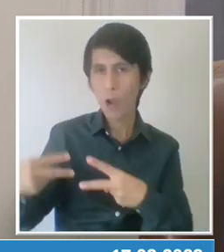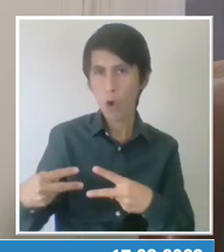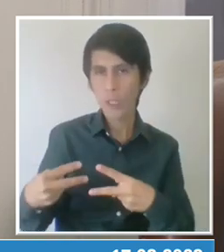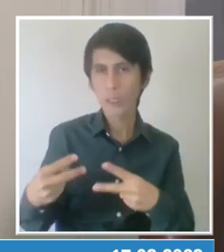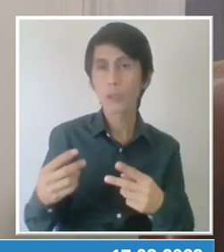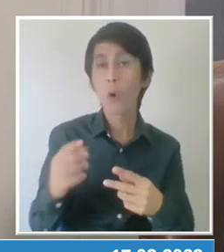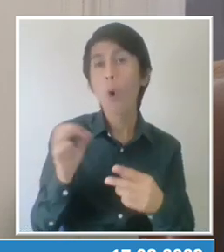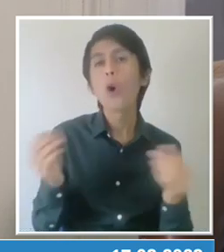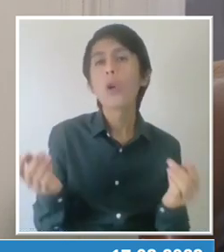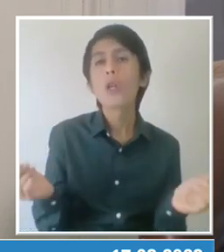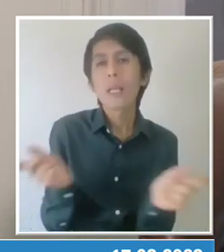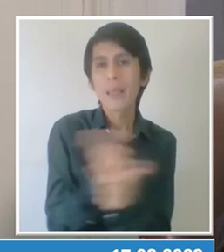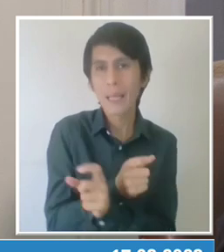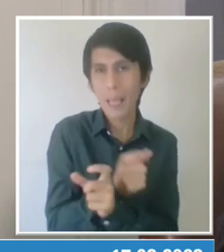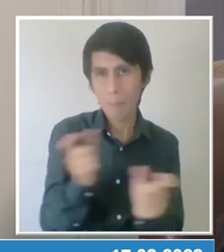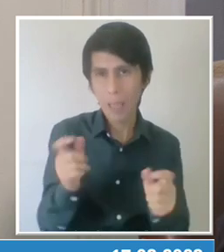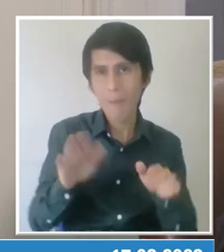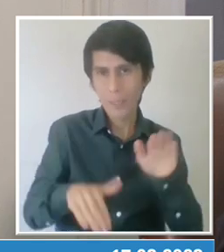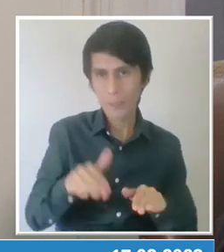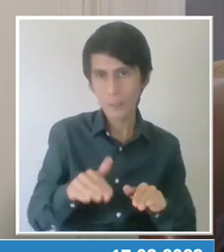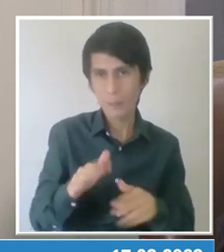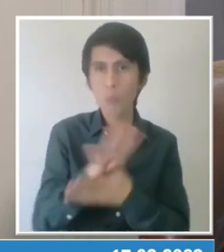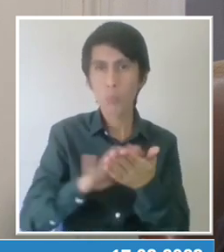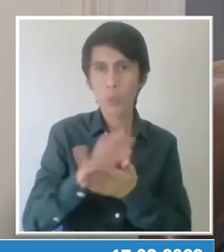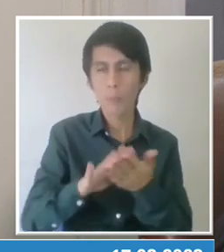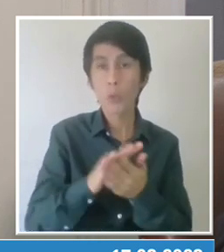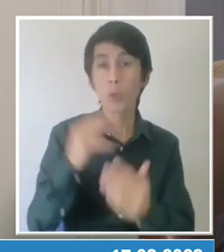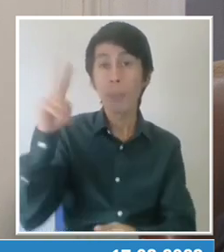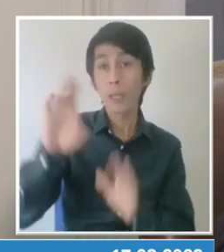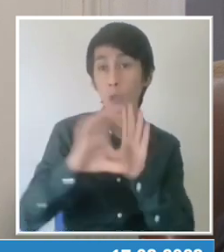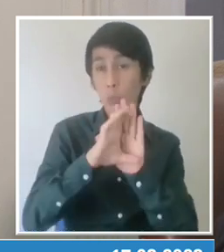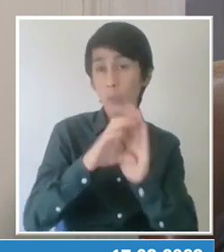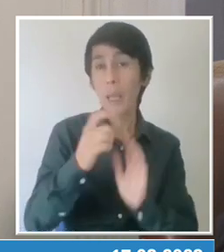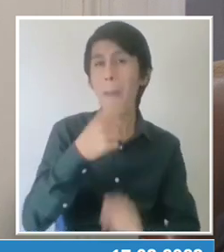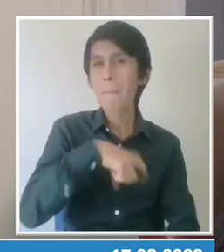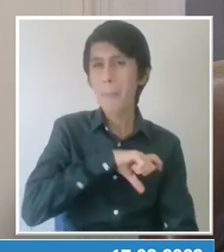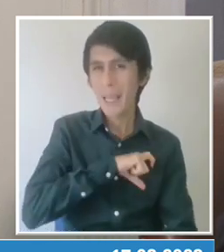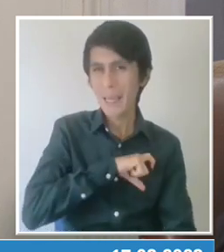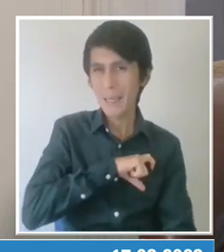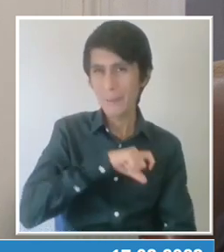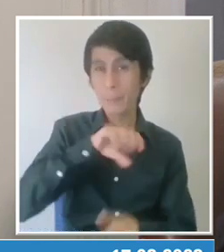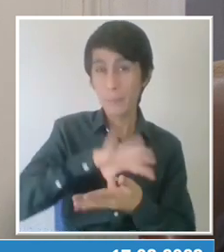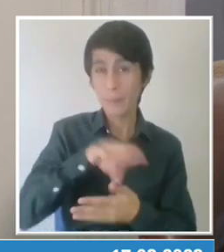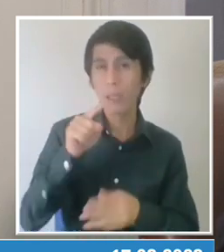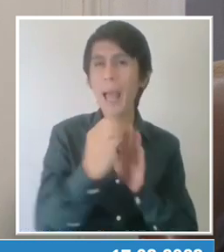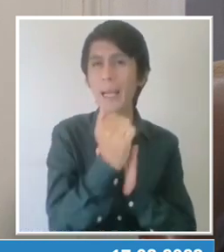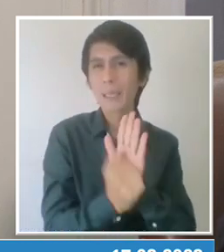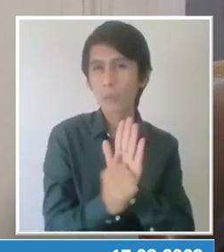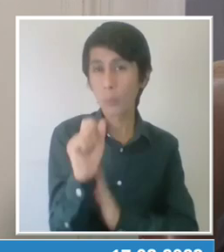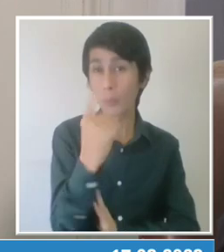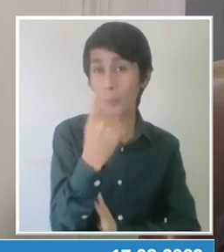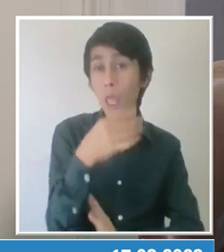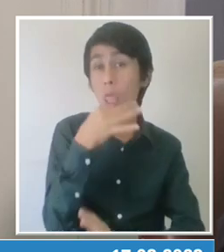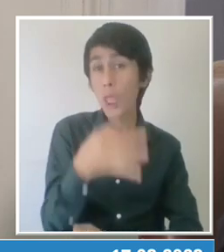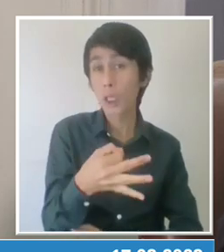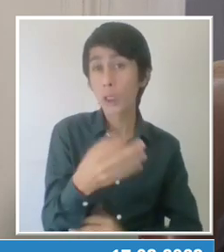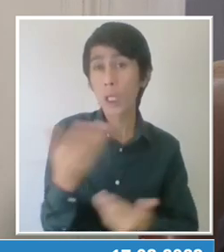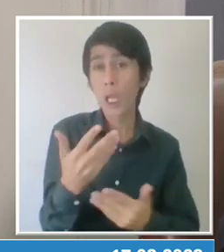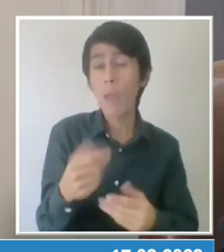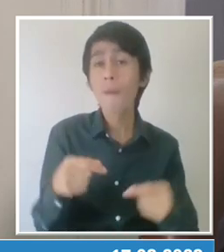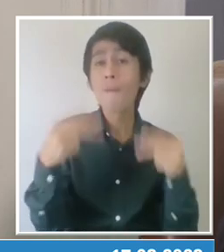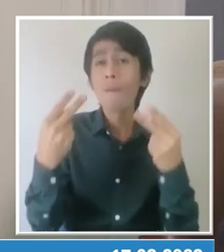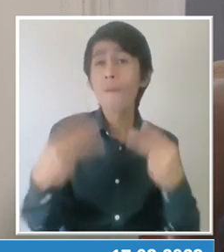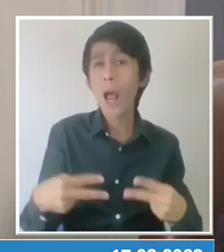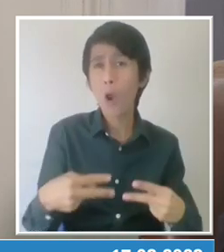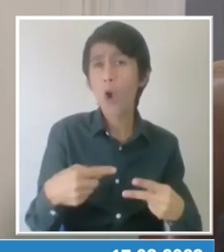Y entonces, por ejemplo, la Constitución Española, en su artículo primero, se declara que son valores fundamentales del